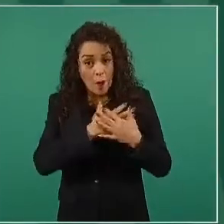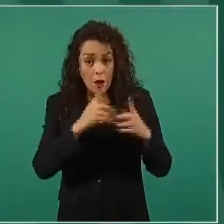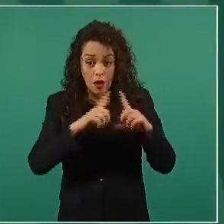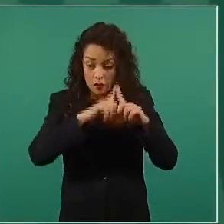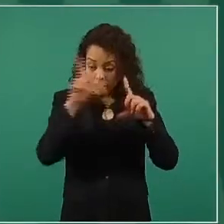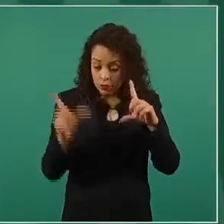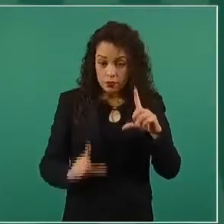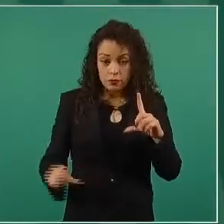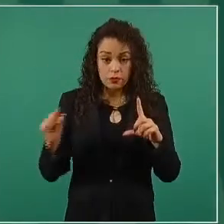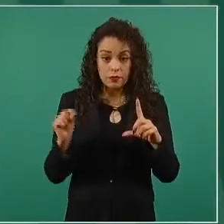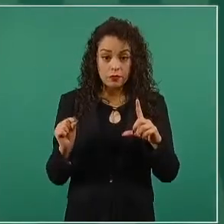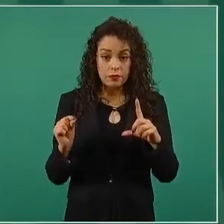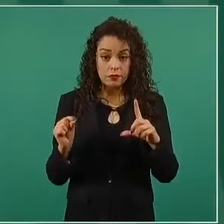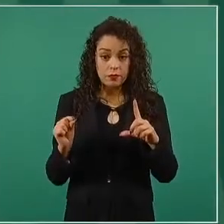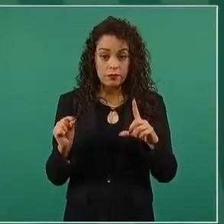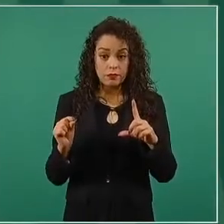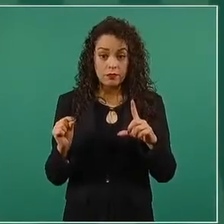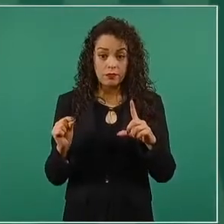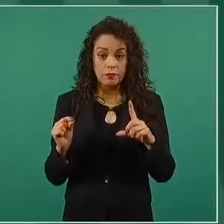caminando, joven,